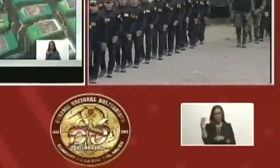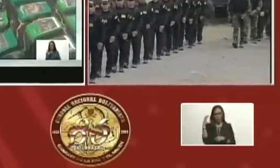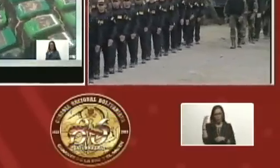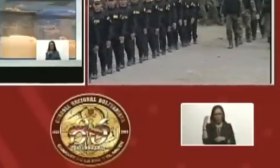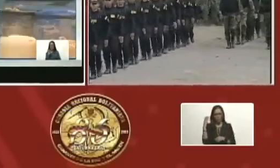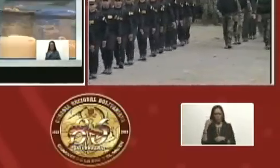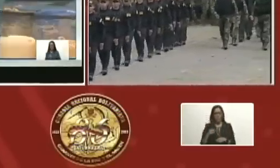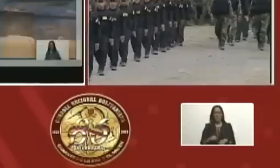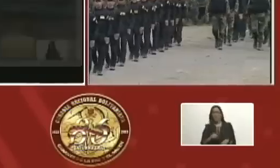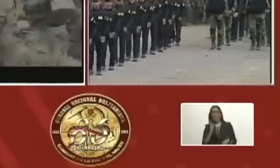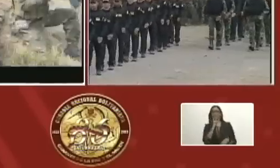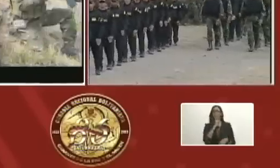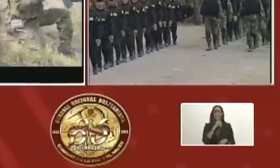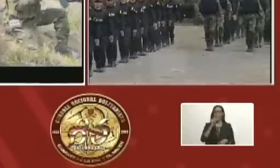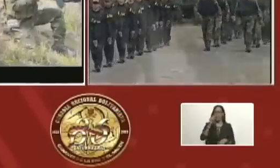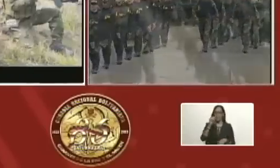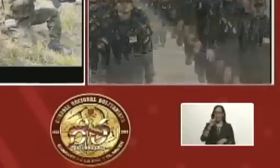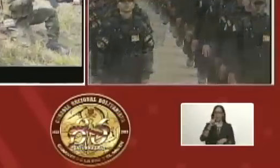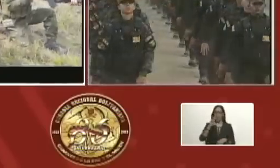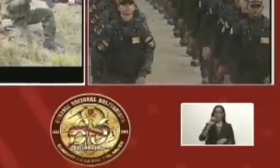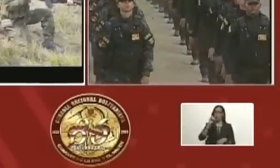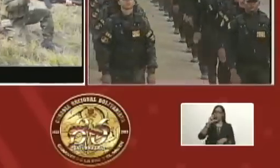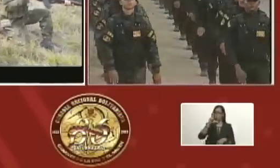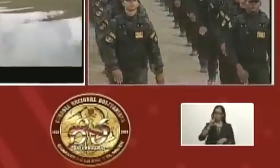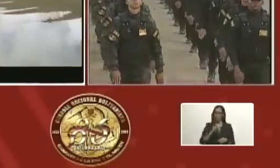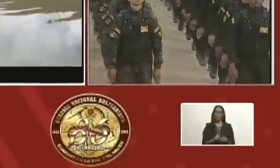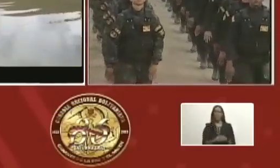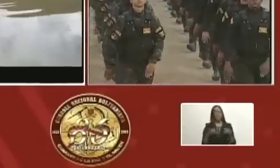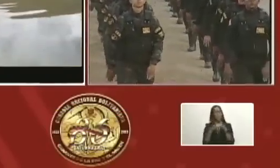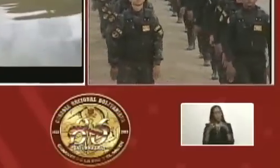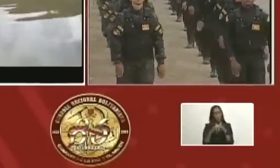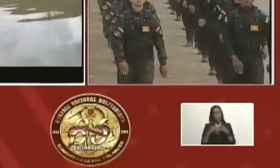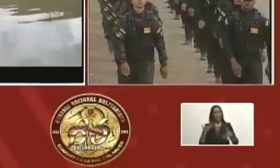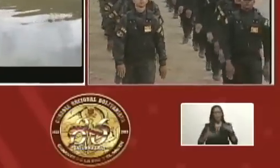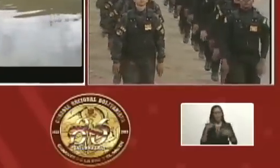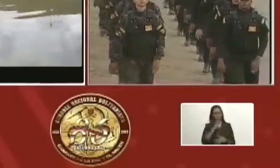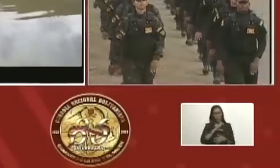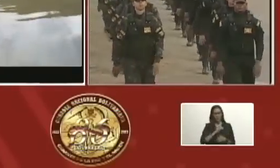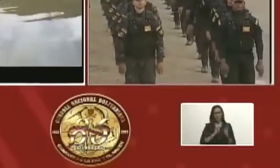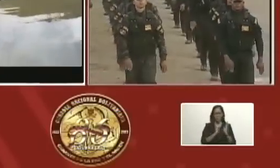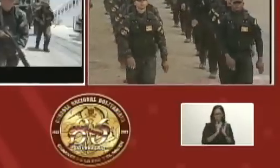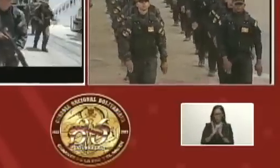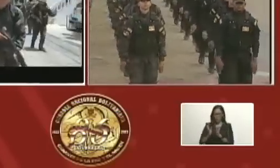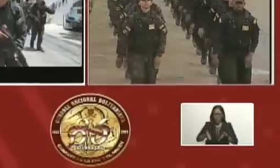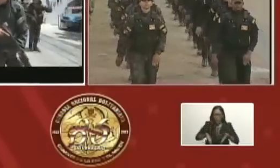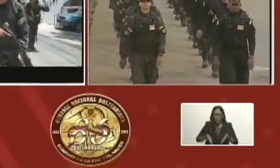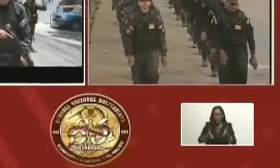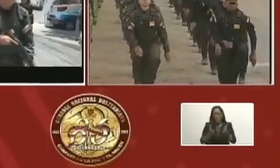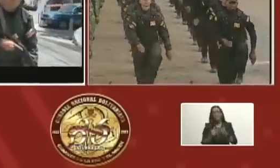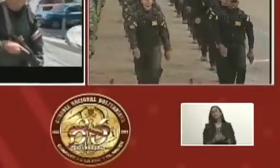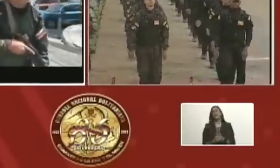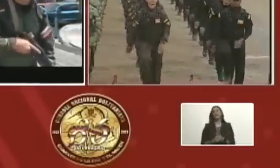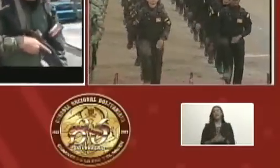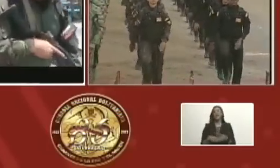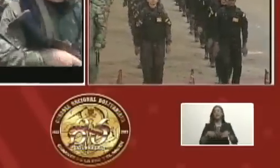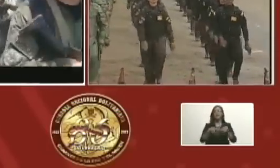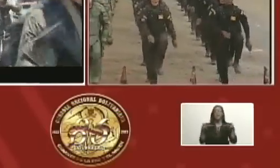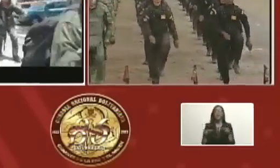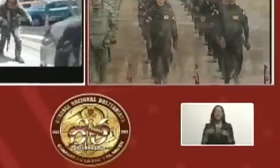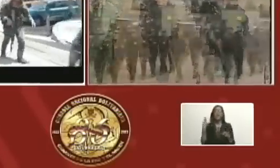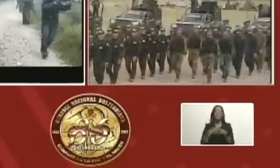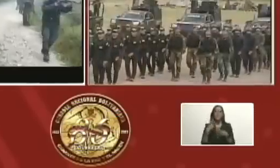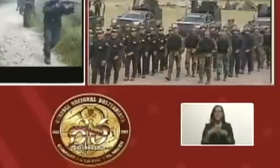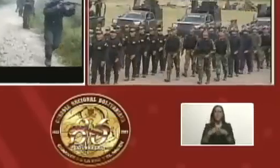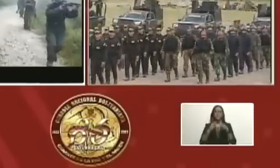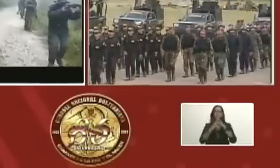las llamadas TANCOL. El Grupo de Acciones de Comando se orienta a la conducción de operaciones de alta peligrosidad en todo el